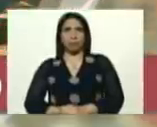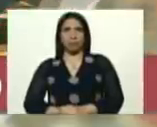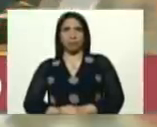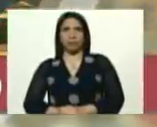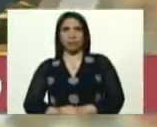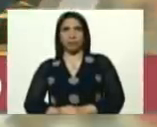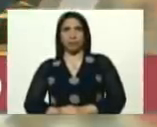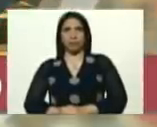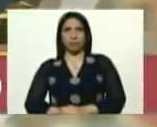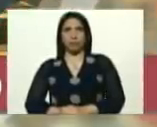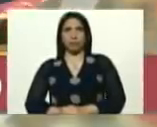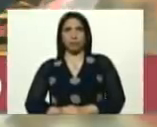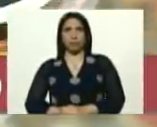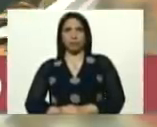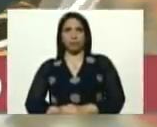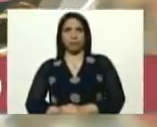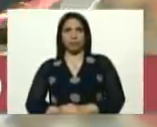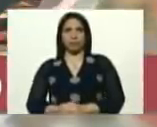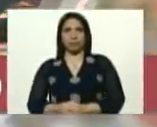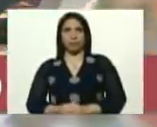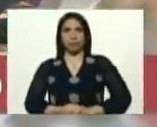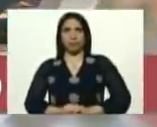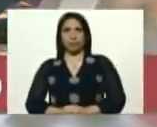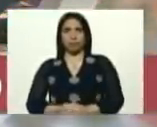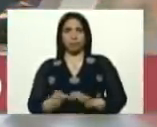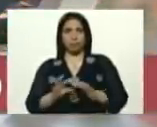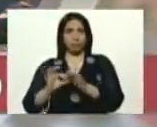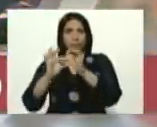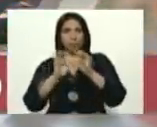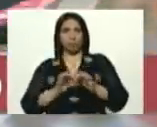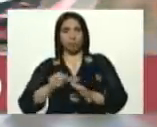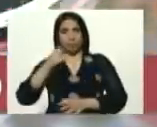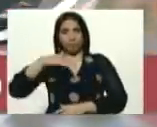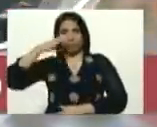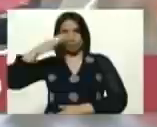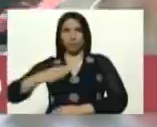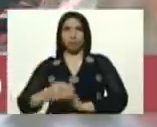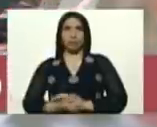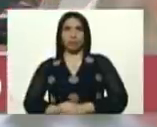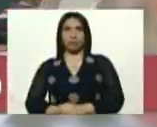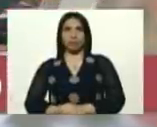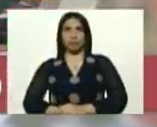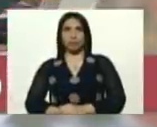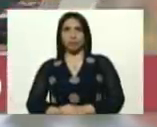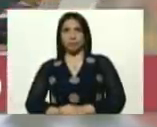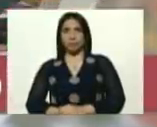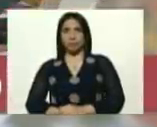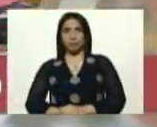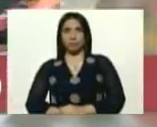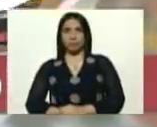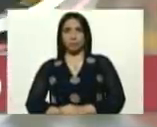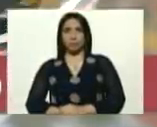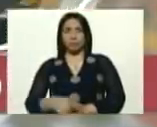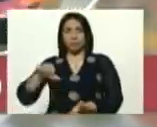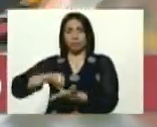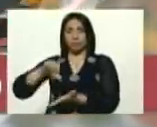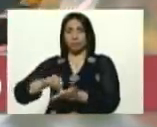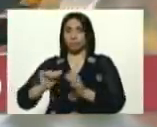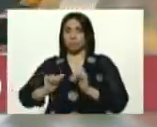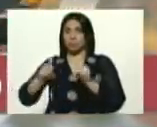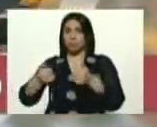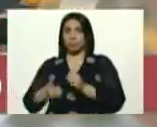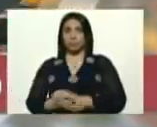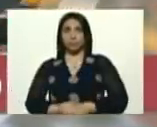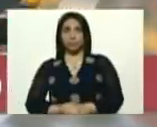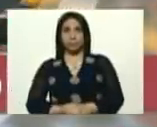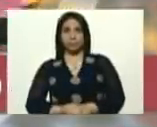Bueno, estamos aquí en la Unión Cívico-Militar para enfrentar este foco que se originó